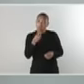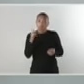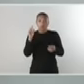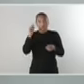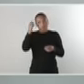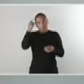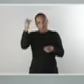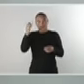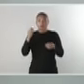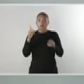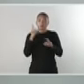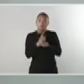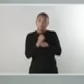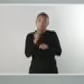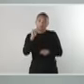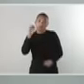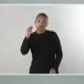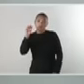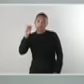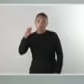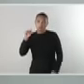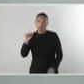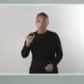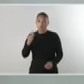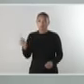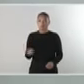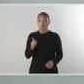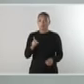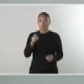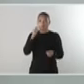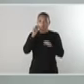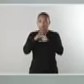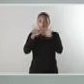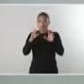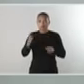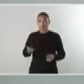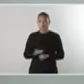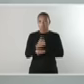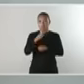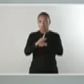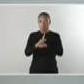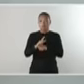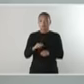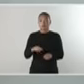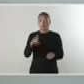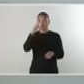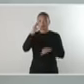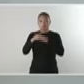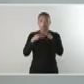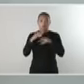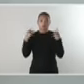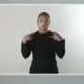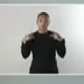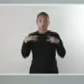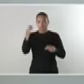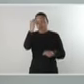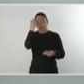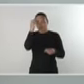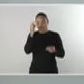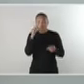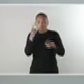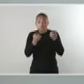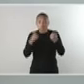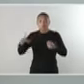de finanzas estatales en línea de acceso a la información con la cual toda la ciudadanía tendrá acceso a las cuentas de gobierno